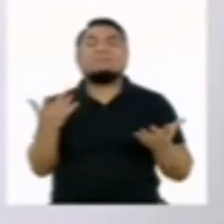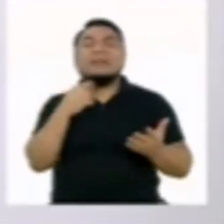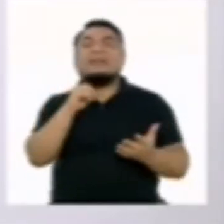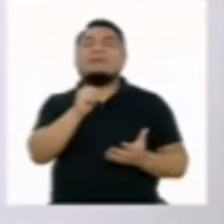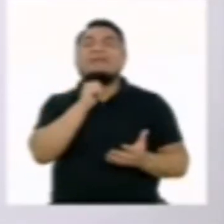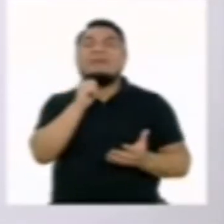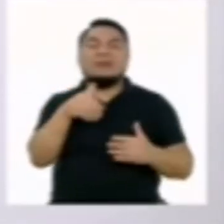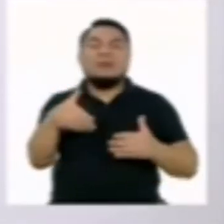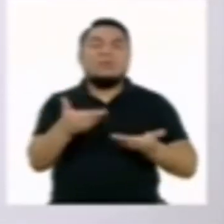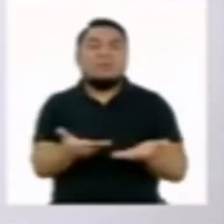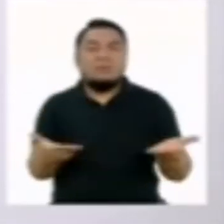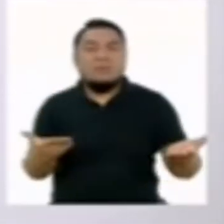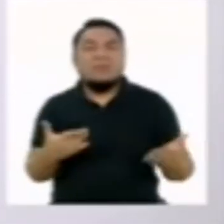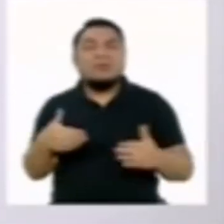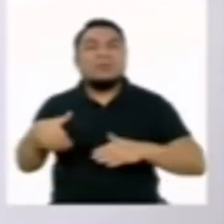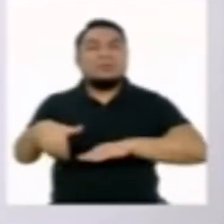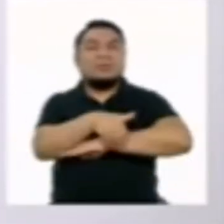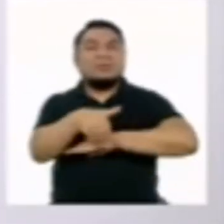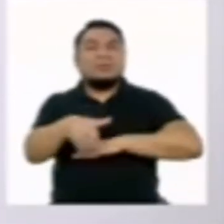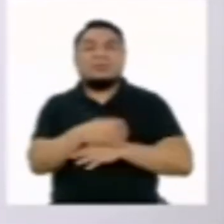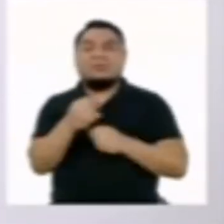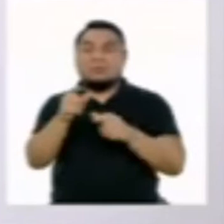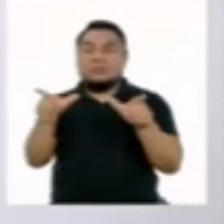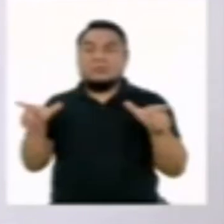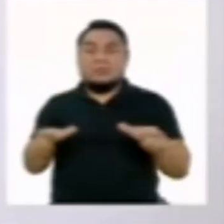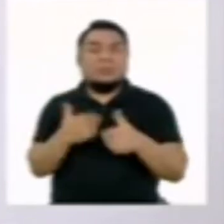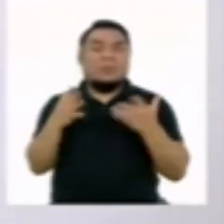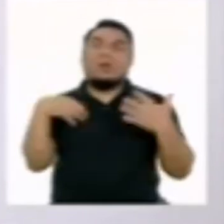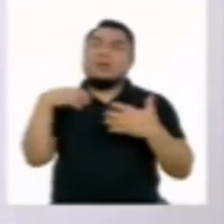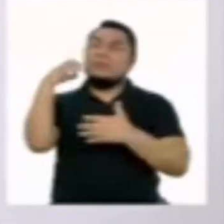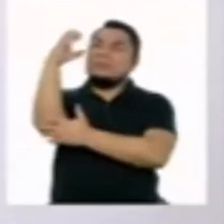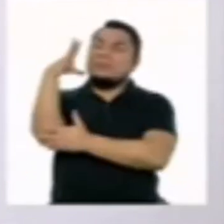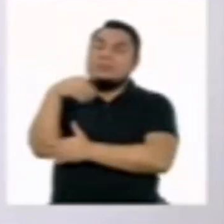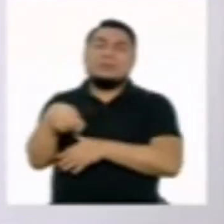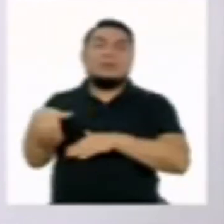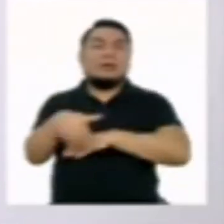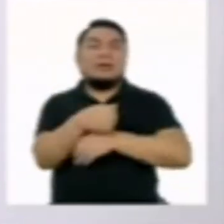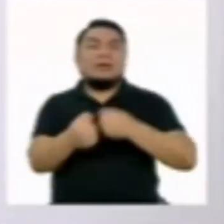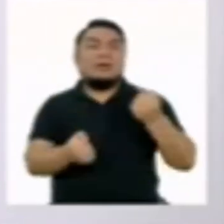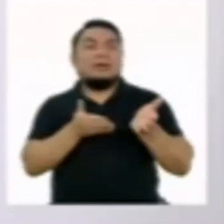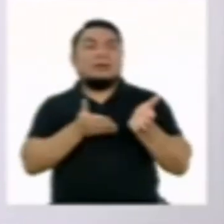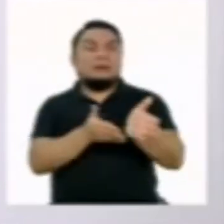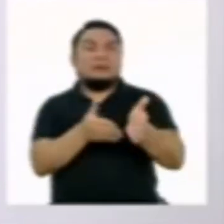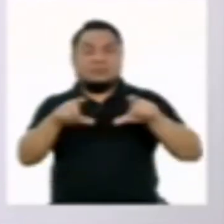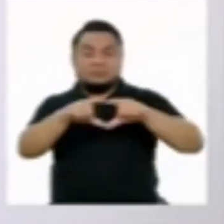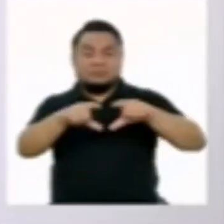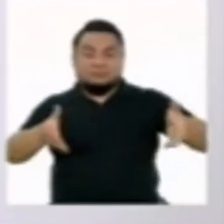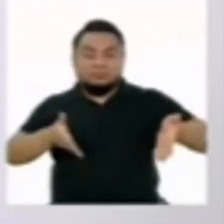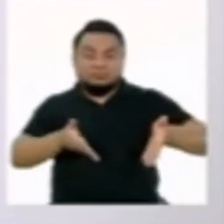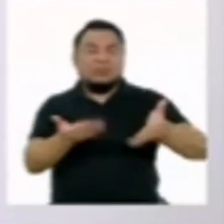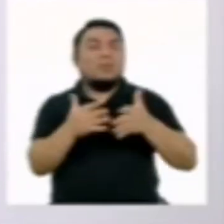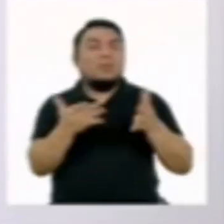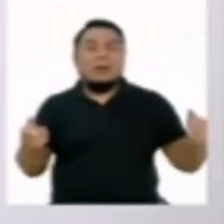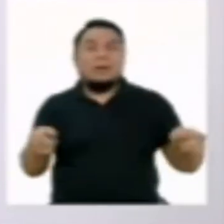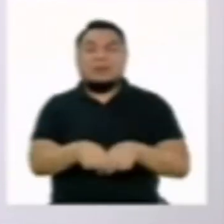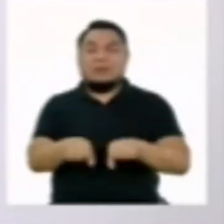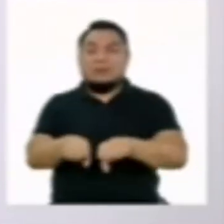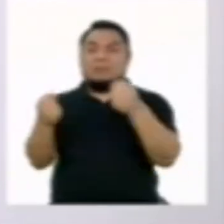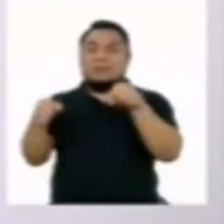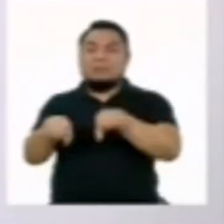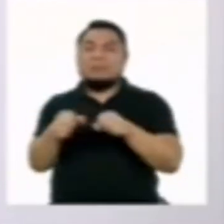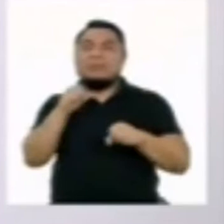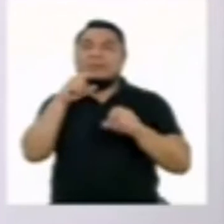de equipamiento urbano. Muchos lugares no tienen semáforos, las líneas de los carriles no existen, hay huecos y falta